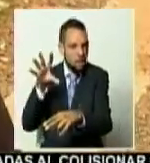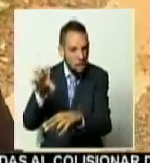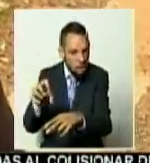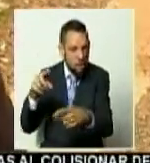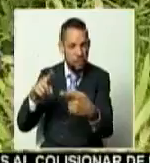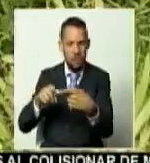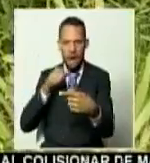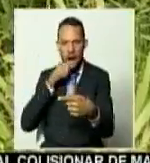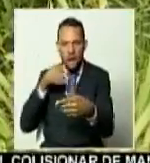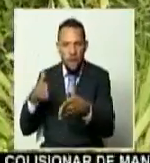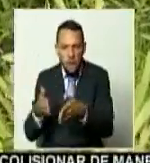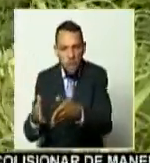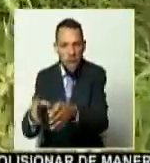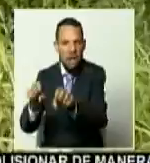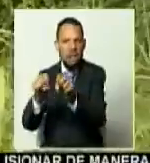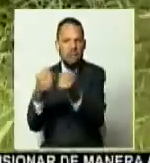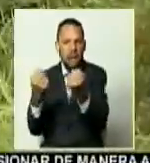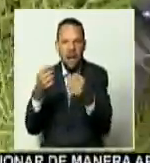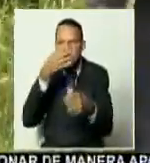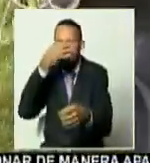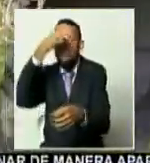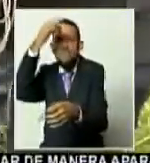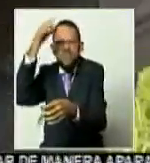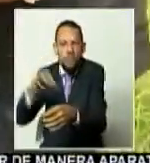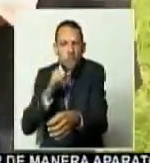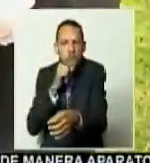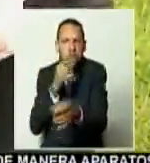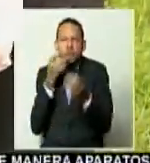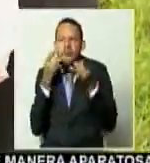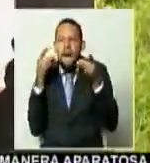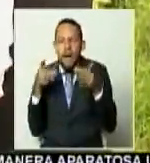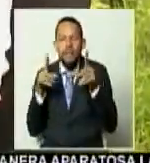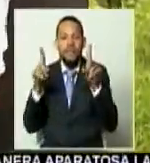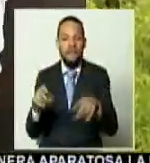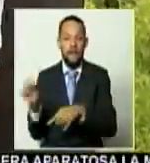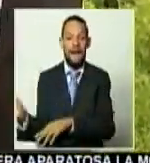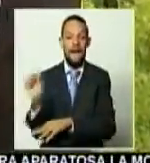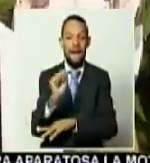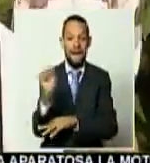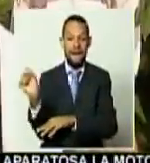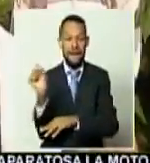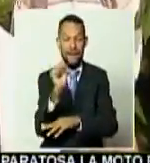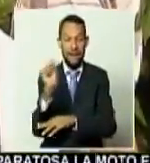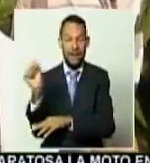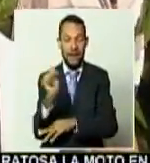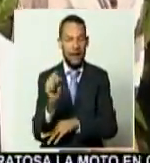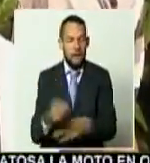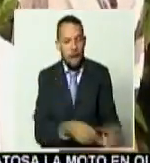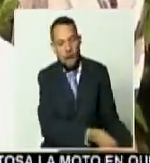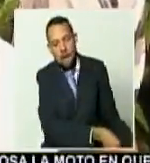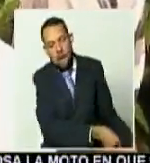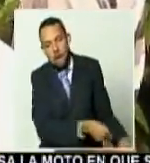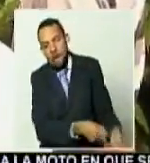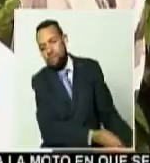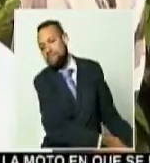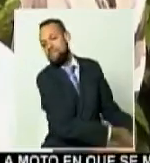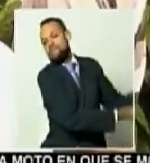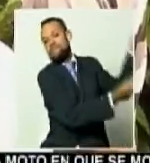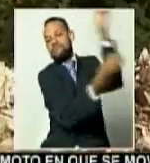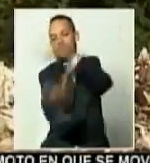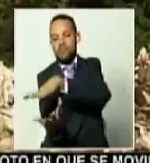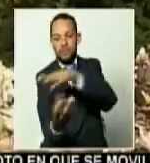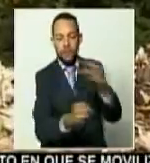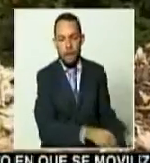las cañadas. Dicen los afectados que han visto camionetas bajar con estopadas de basura para ser arrojadas cerca a la